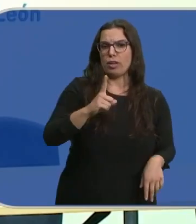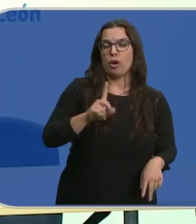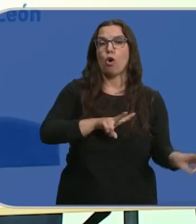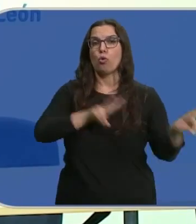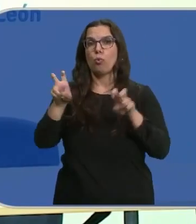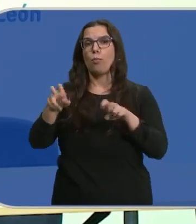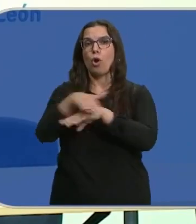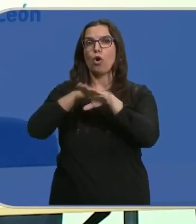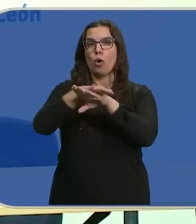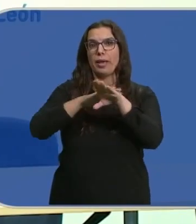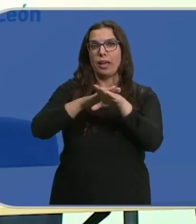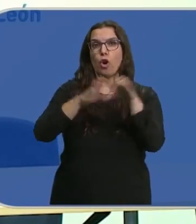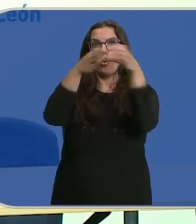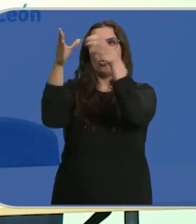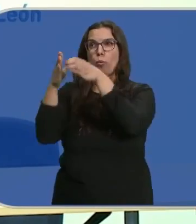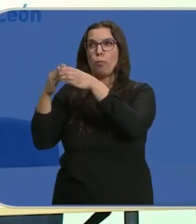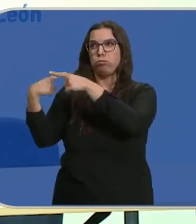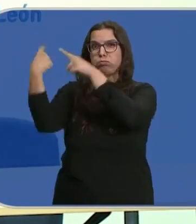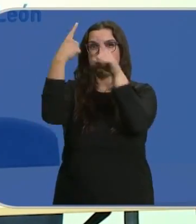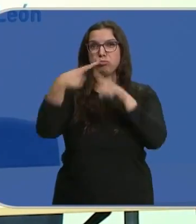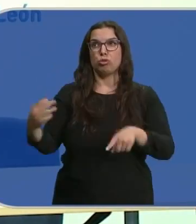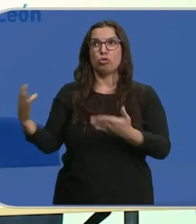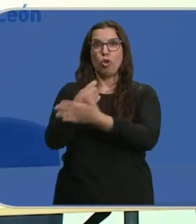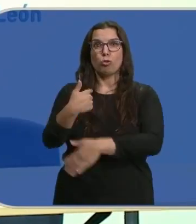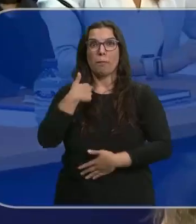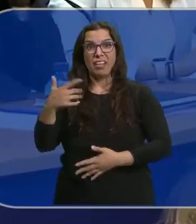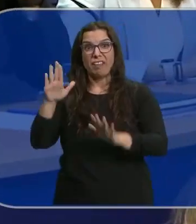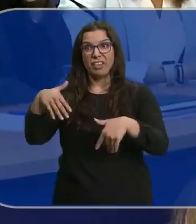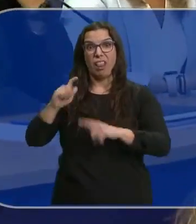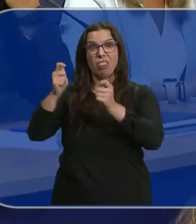nuevo gobierno Frankenstein 2.0 de coalición de perdedores.